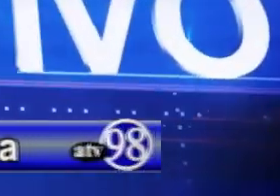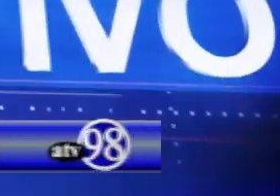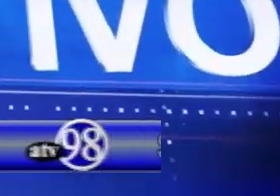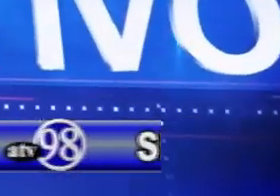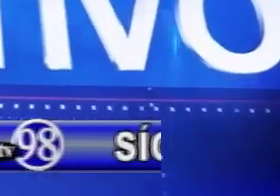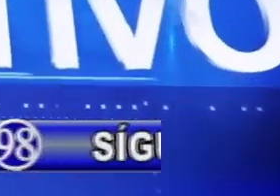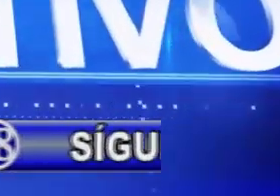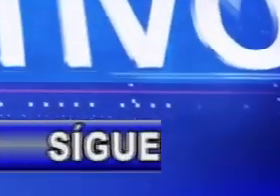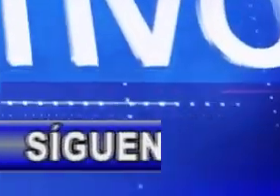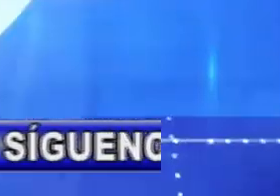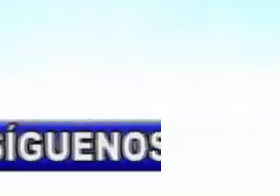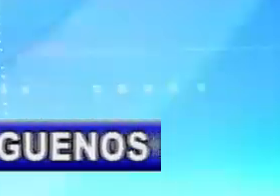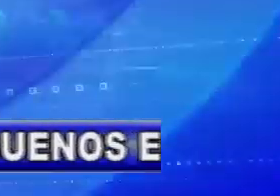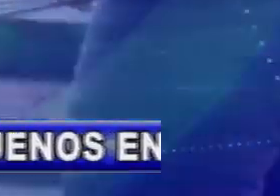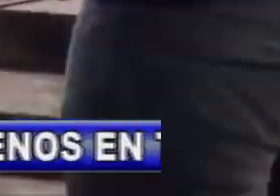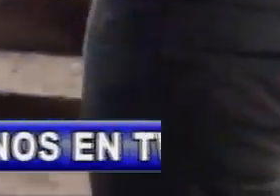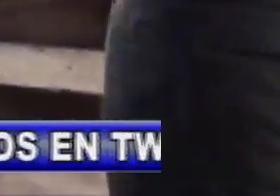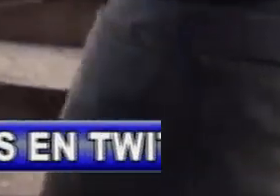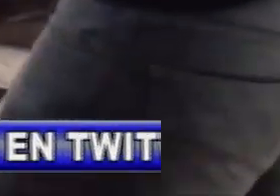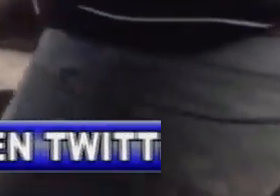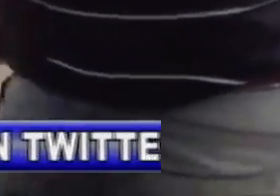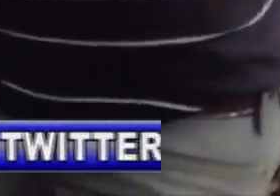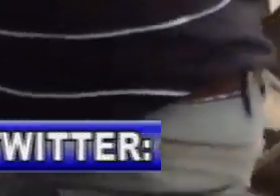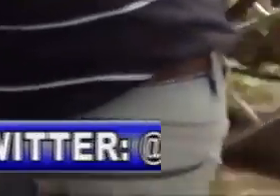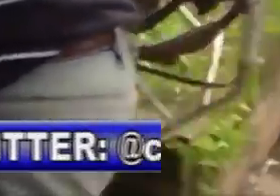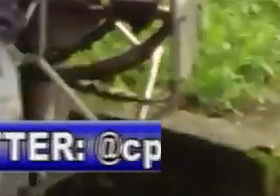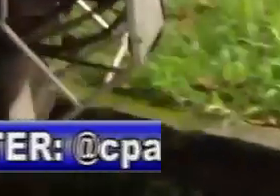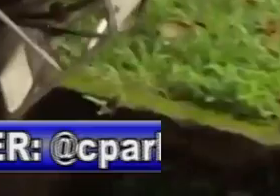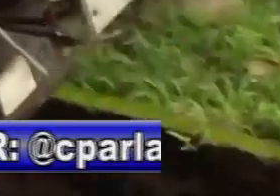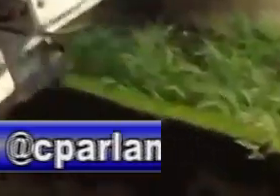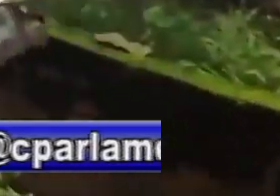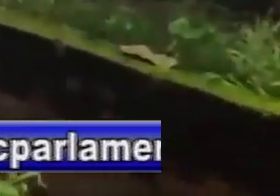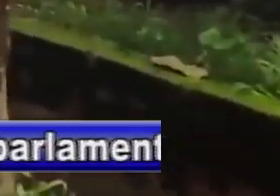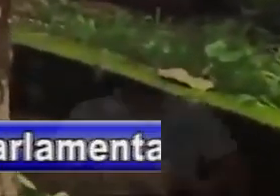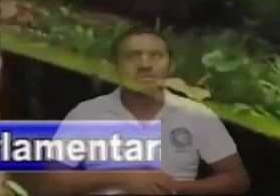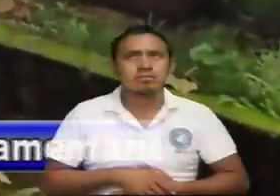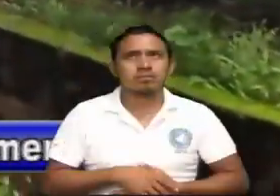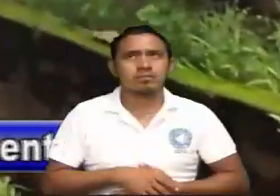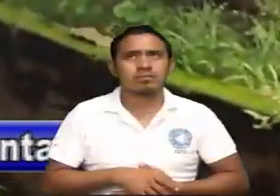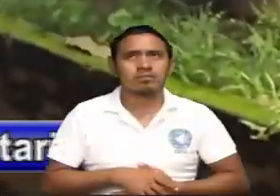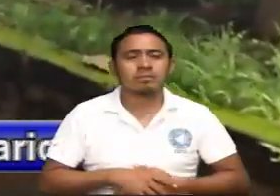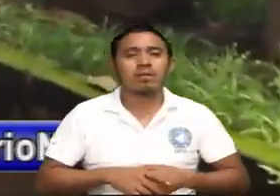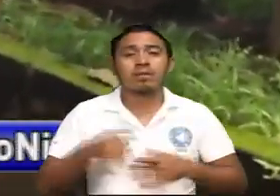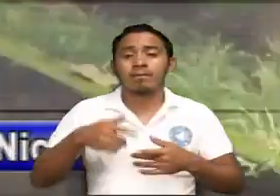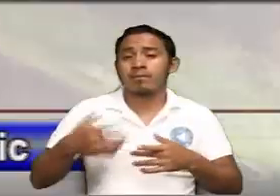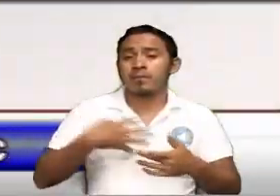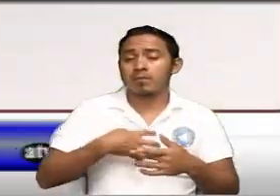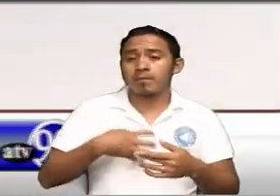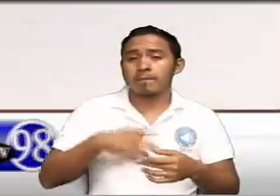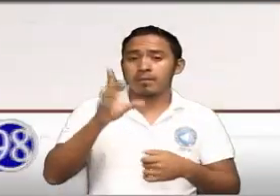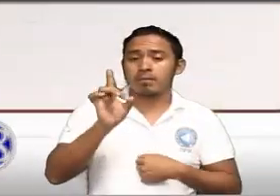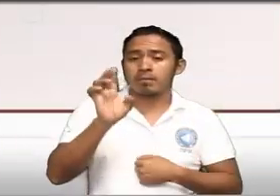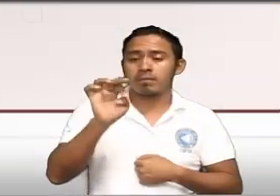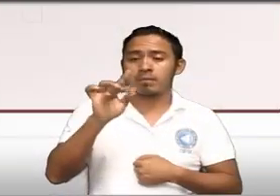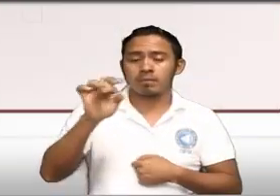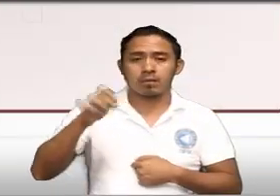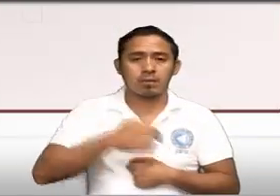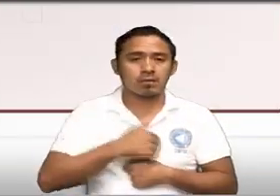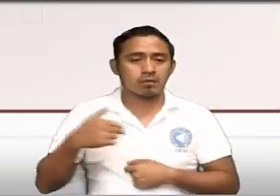Cambiamos. Ante el comportamiento actual del dengue, se establecen las siguientes acciones de